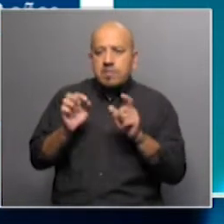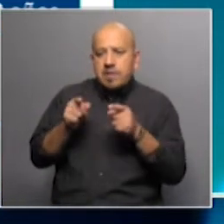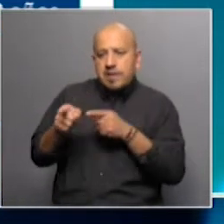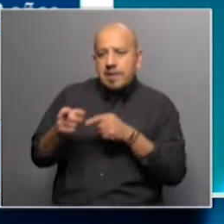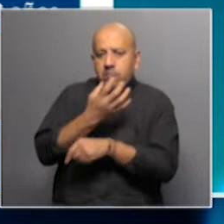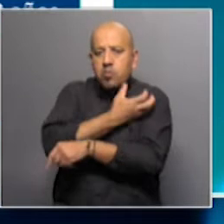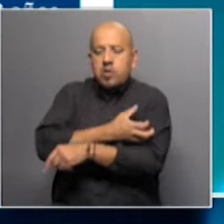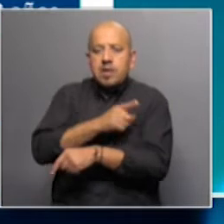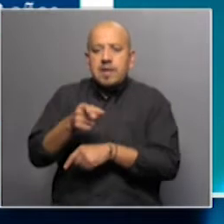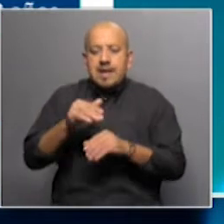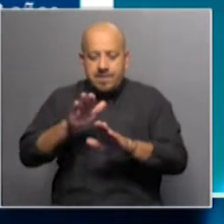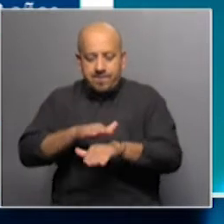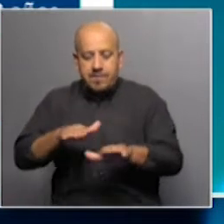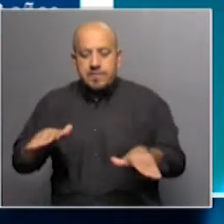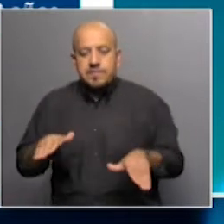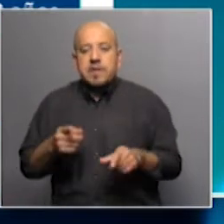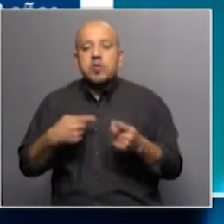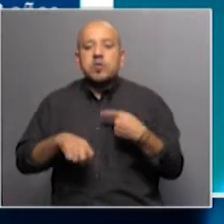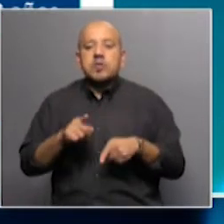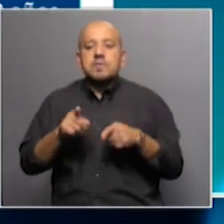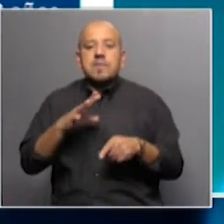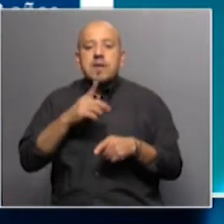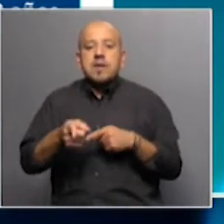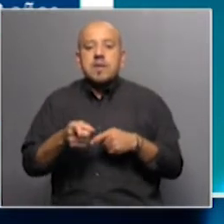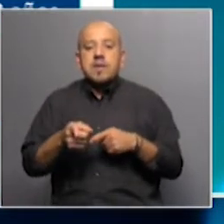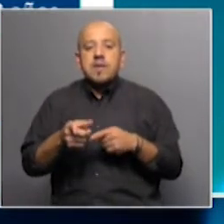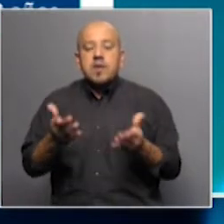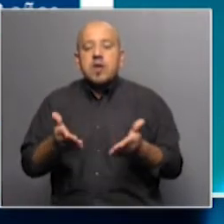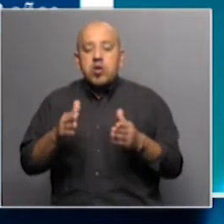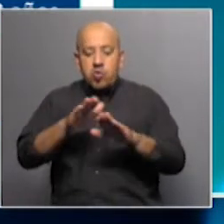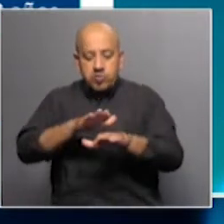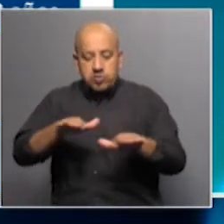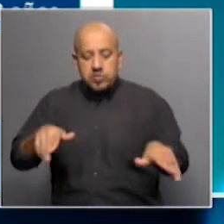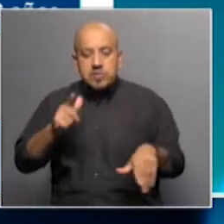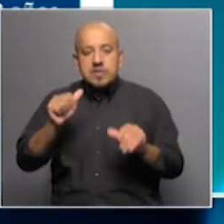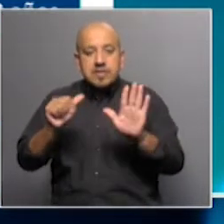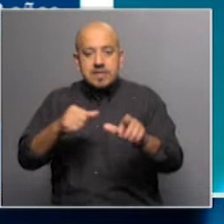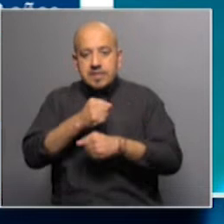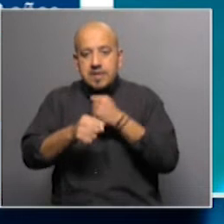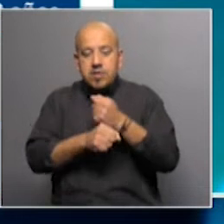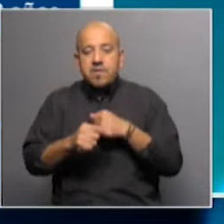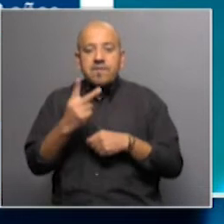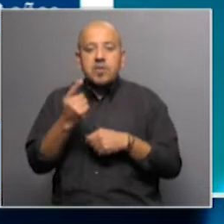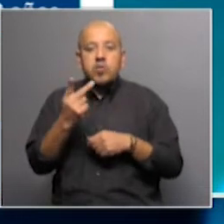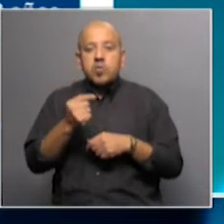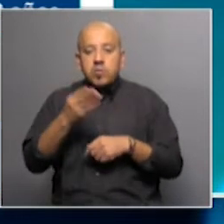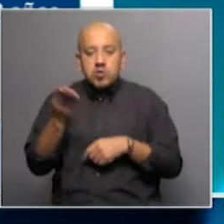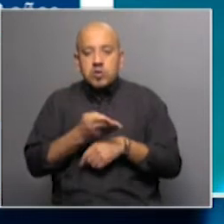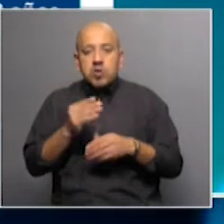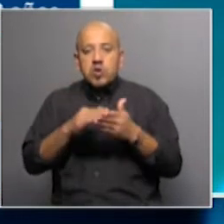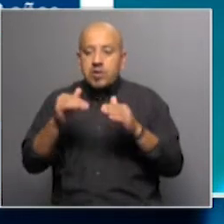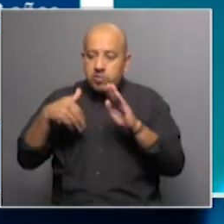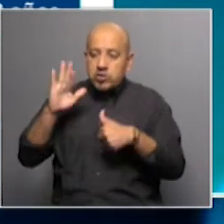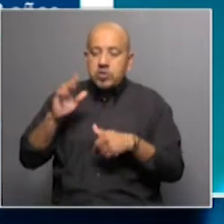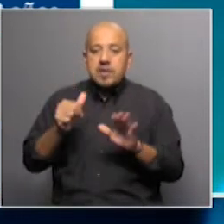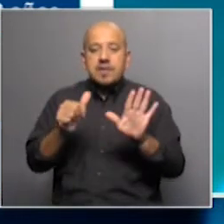lo que son la infancia, ¿sí? Entonces, tenés que dar como la punta de los menores de 6 años con una pobreza del entorno del 21% y los mayores de